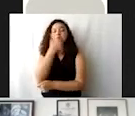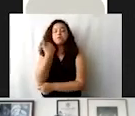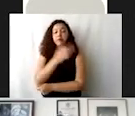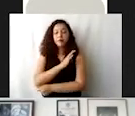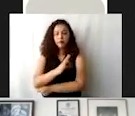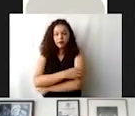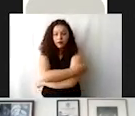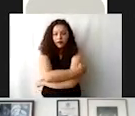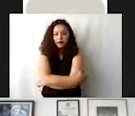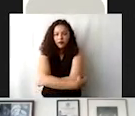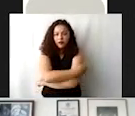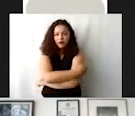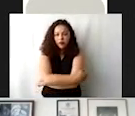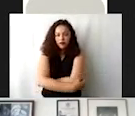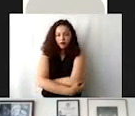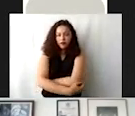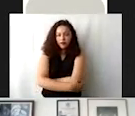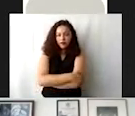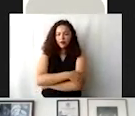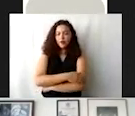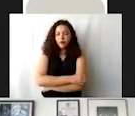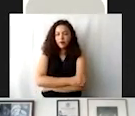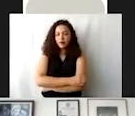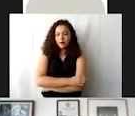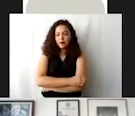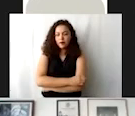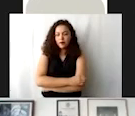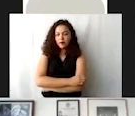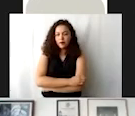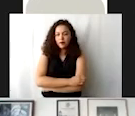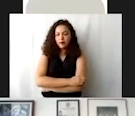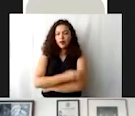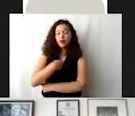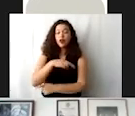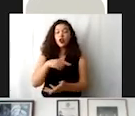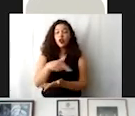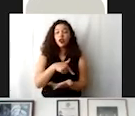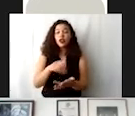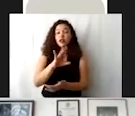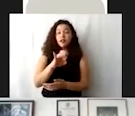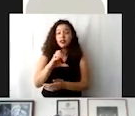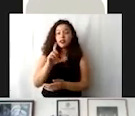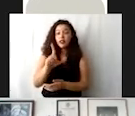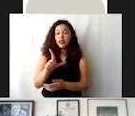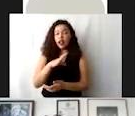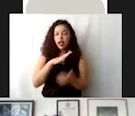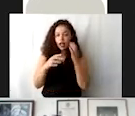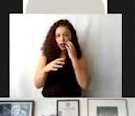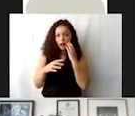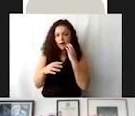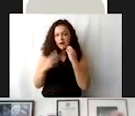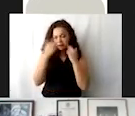Nosotros podemos verificar de nuestro domicilio fiscal. Y fíjense, hay un proceso de verificación.